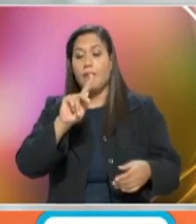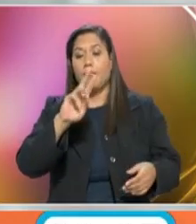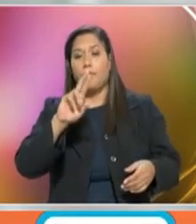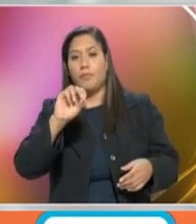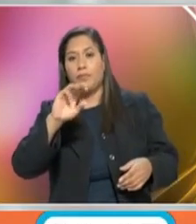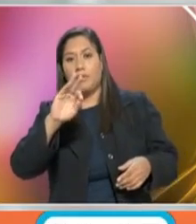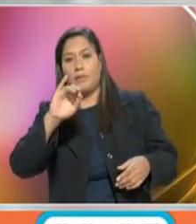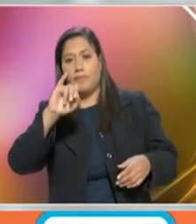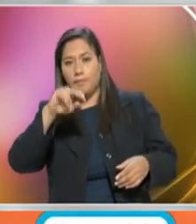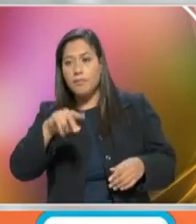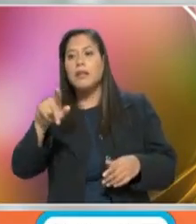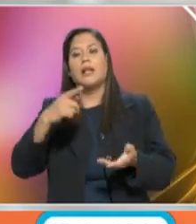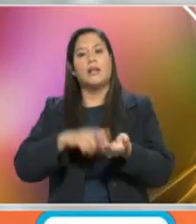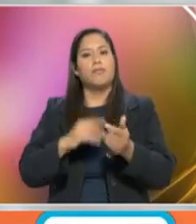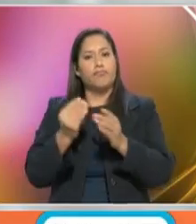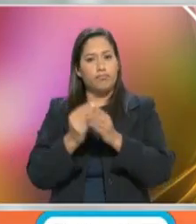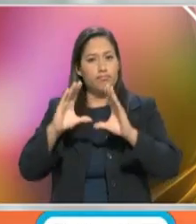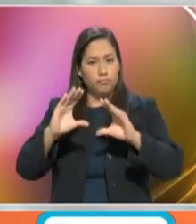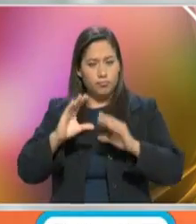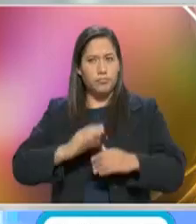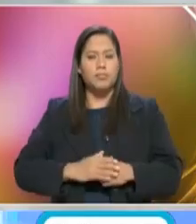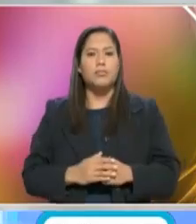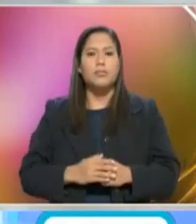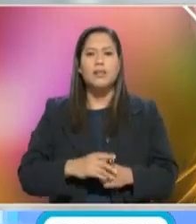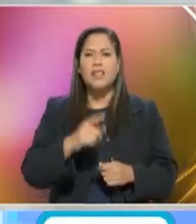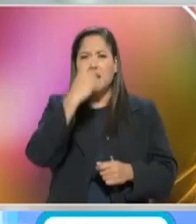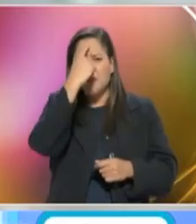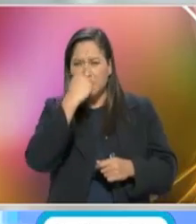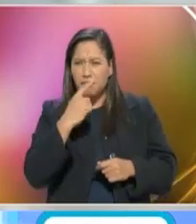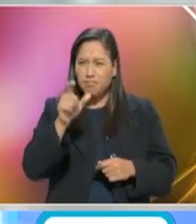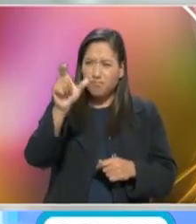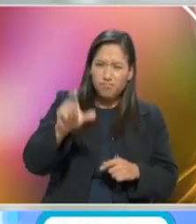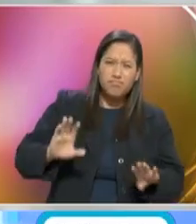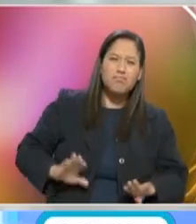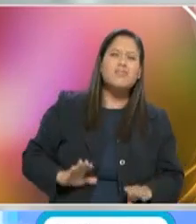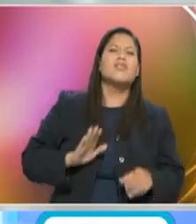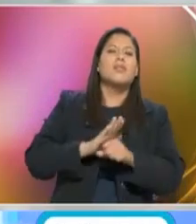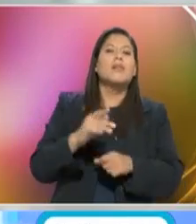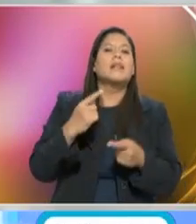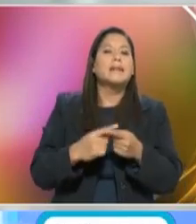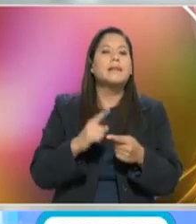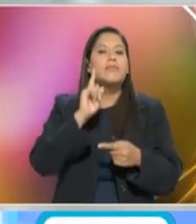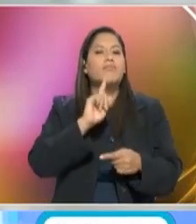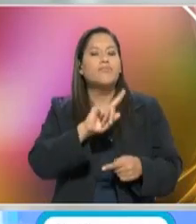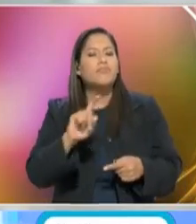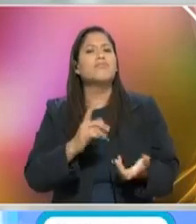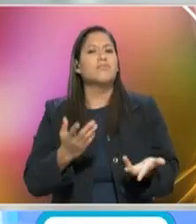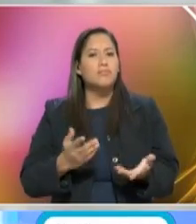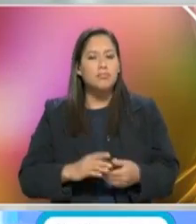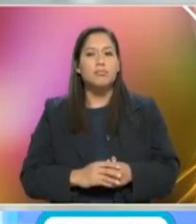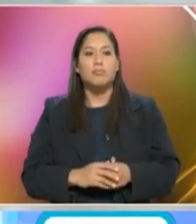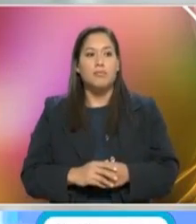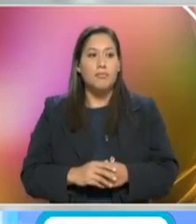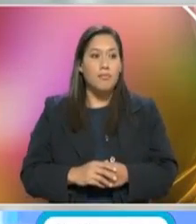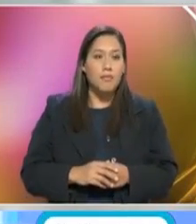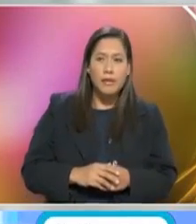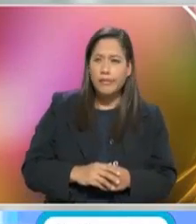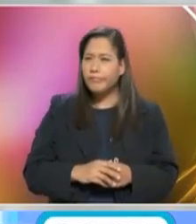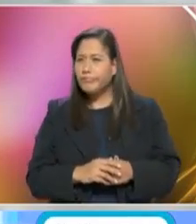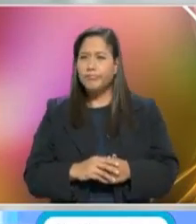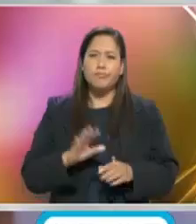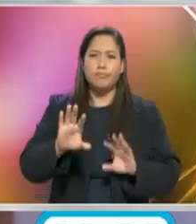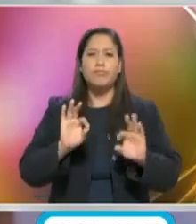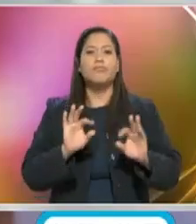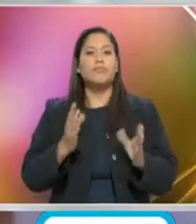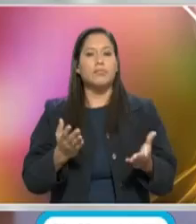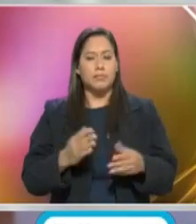las va a capacitar. ¿Algún perfil en especial que ustedes buscan dentro de estas 100 mujeres o por el cual hacen ustedes la selección?